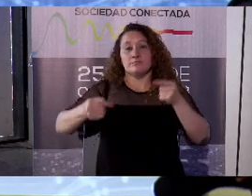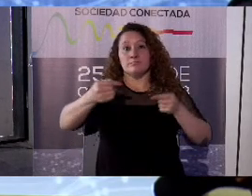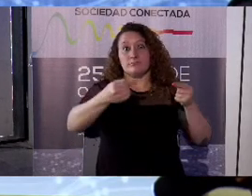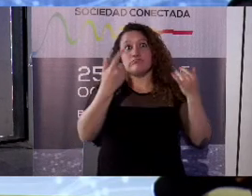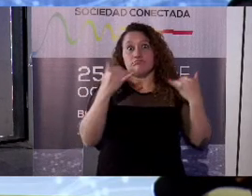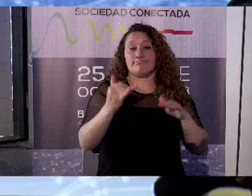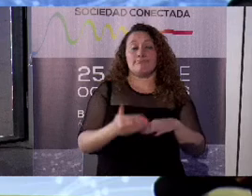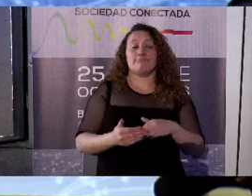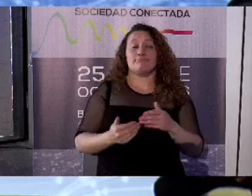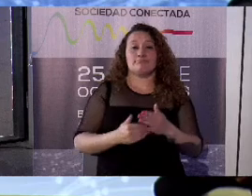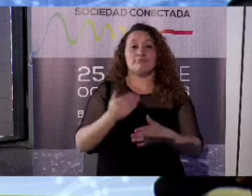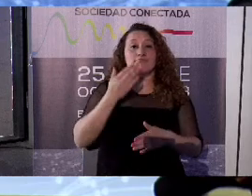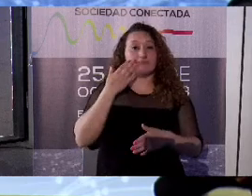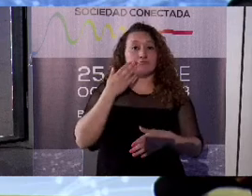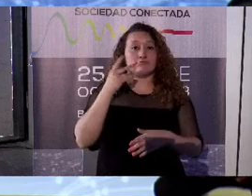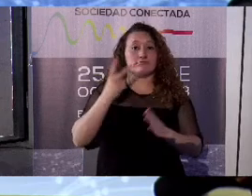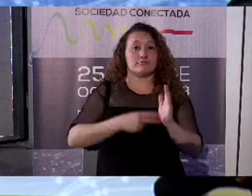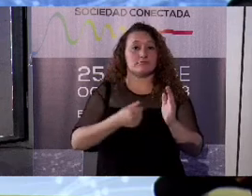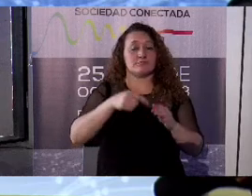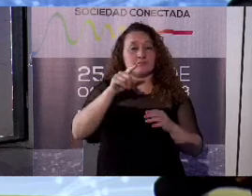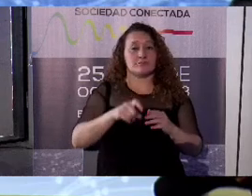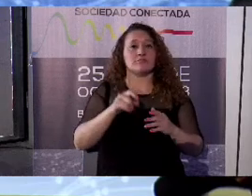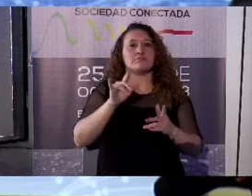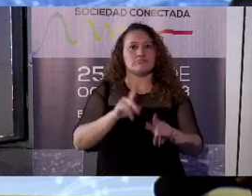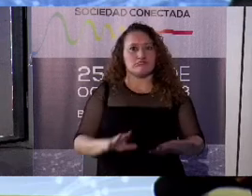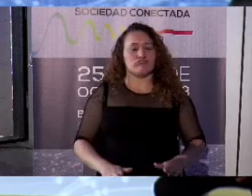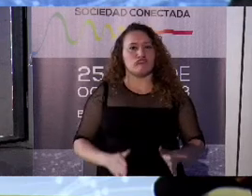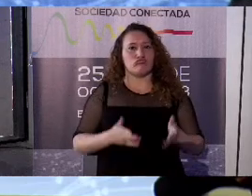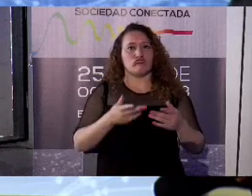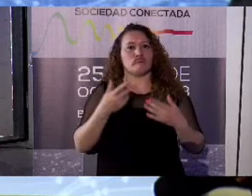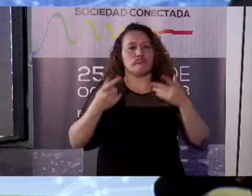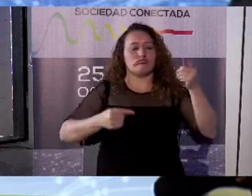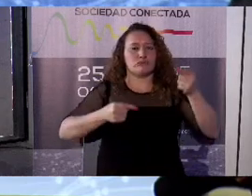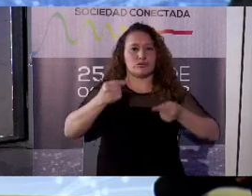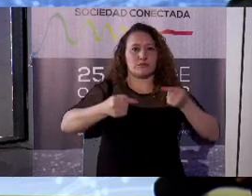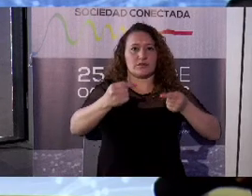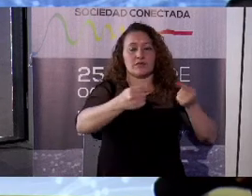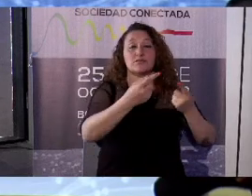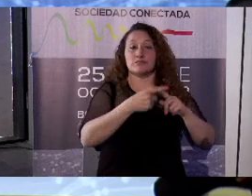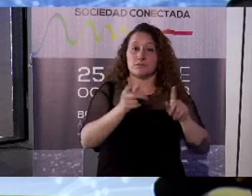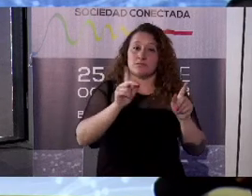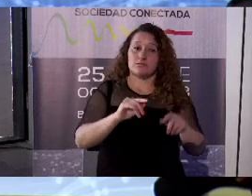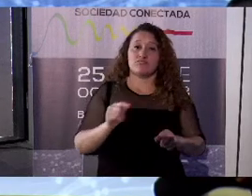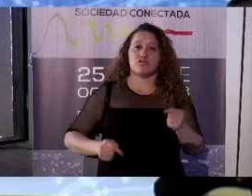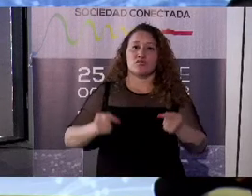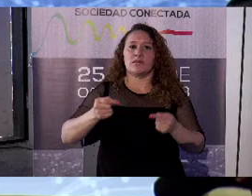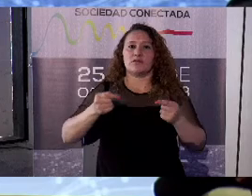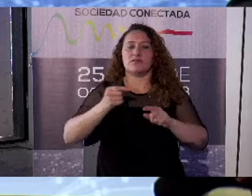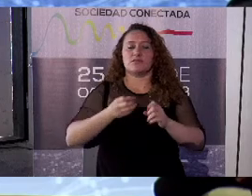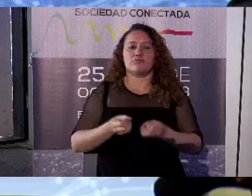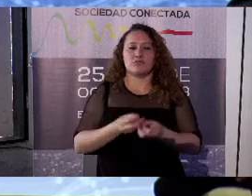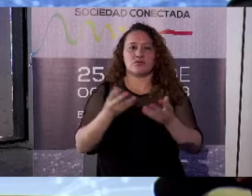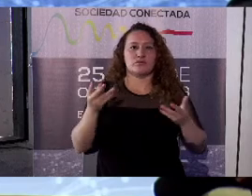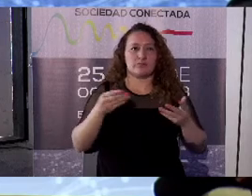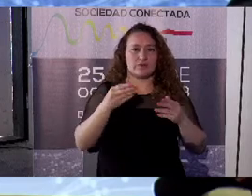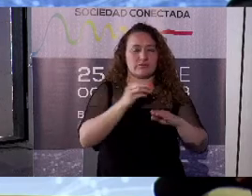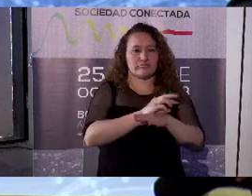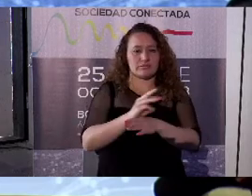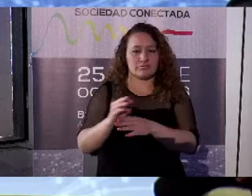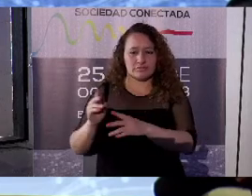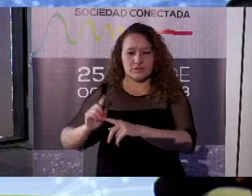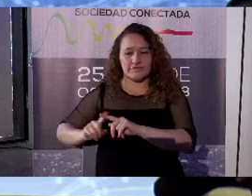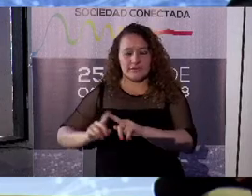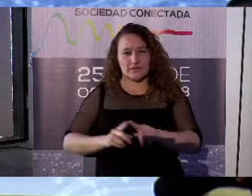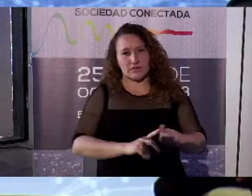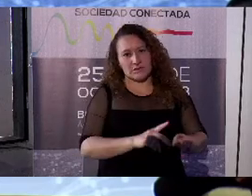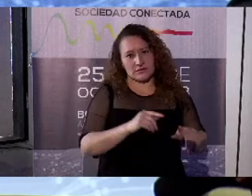empezamos hacer desde el 2016 y se ha visto un mejoramiento en la competencia pero también tener competencia multiplataforma no solo quedarnos en la parte del